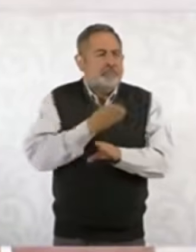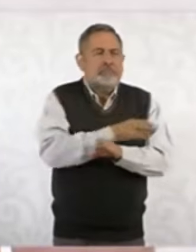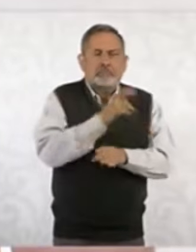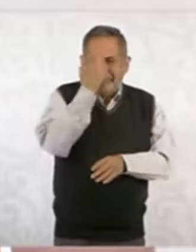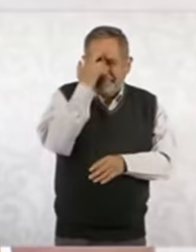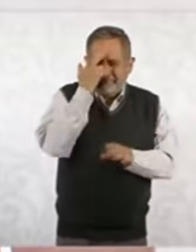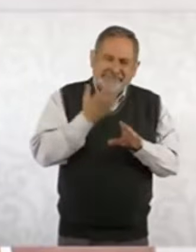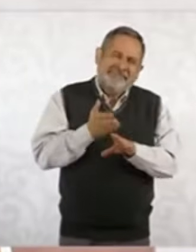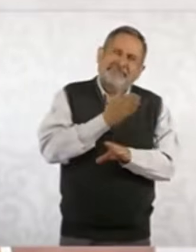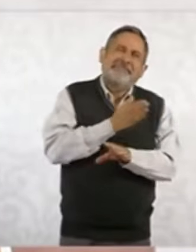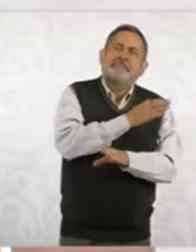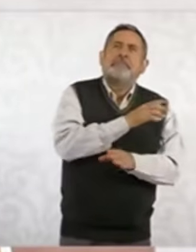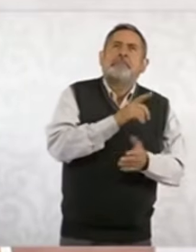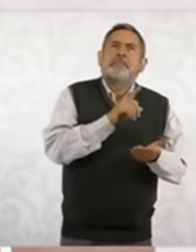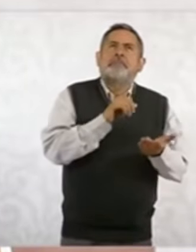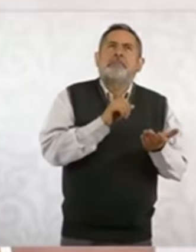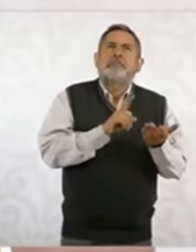al